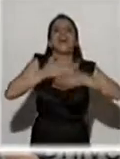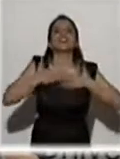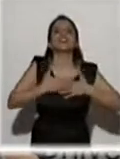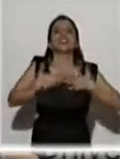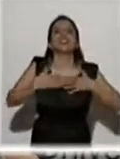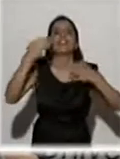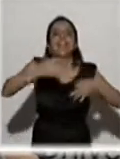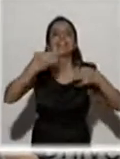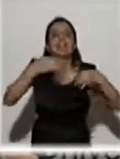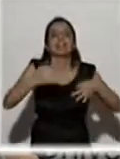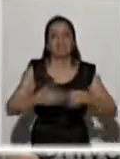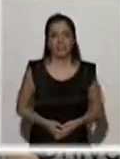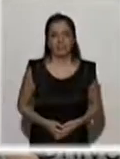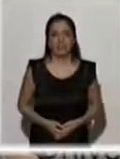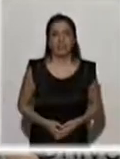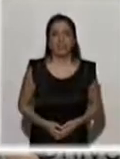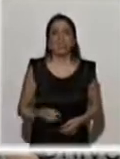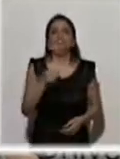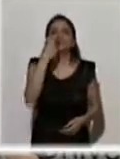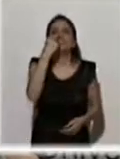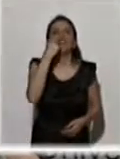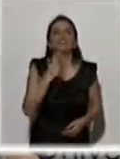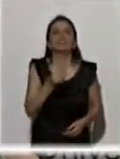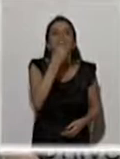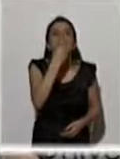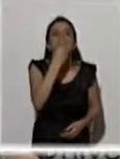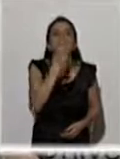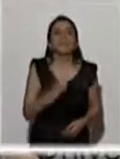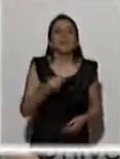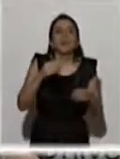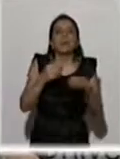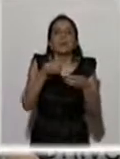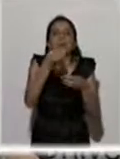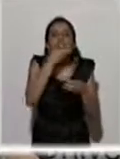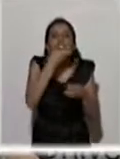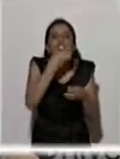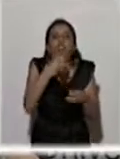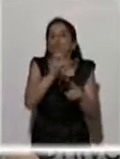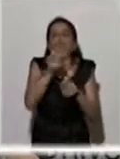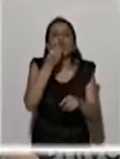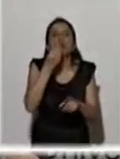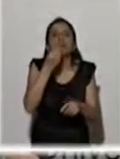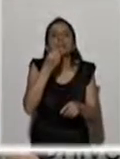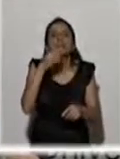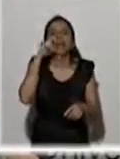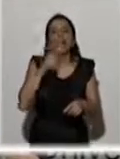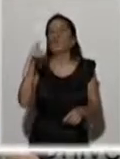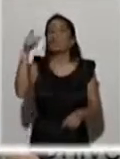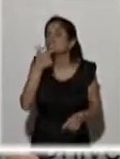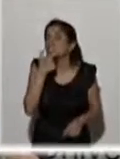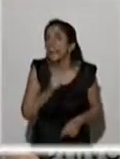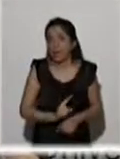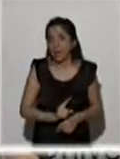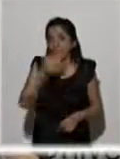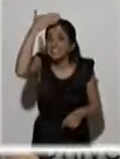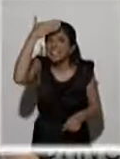malinformen. Los perros comen puchero, no consumen cocaína. No se ría, póngase serio. El mérito será suyo. Forme una